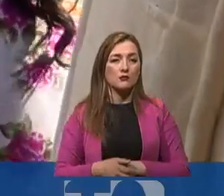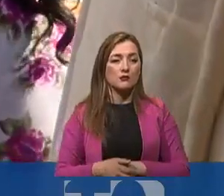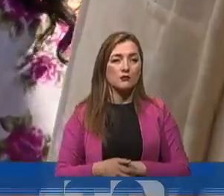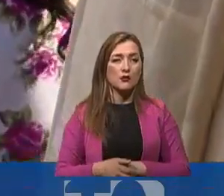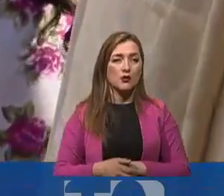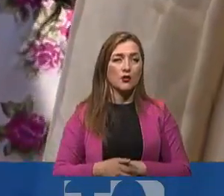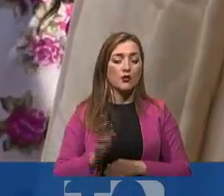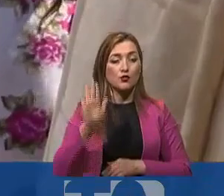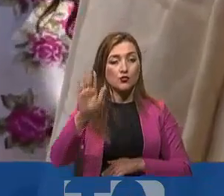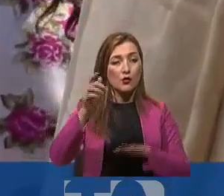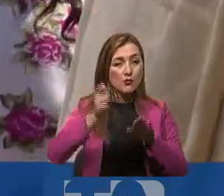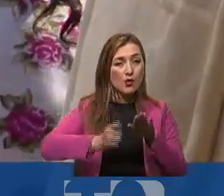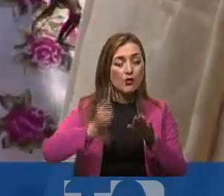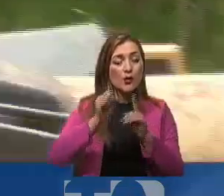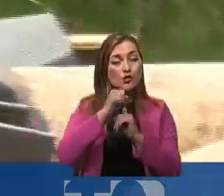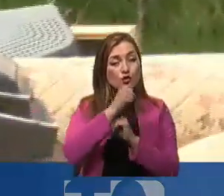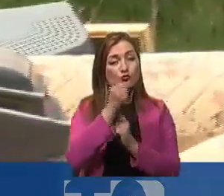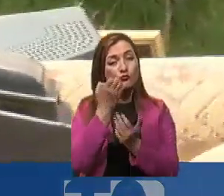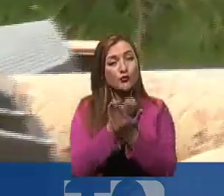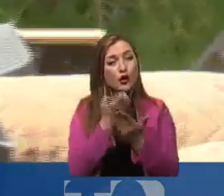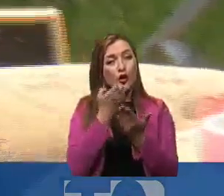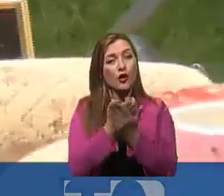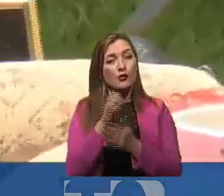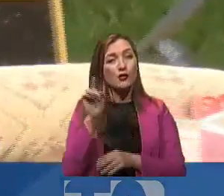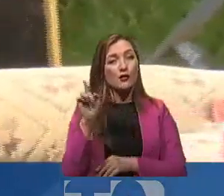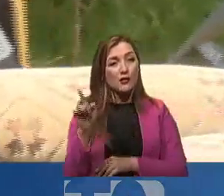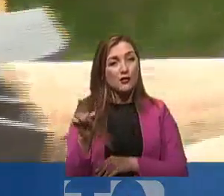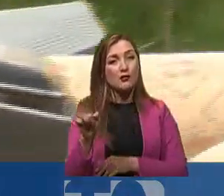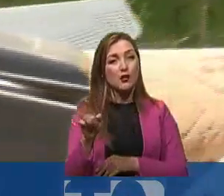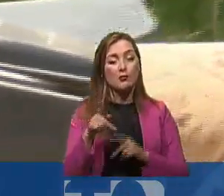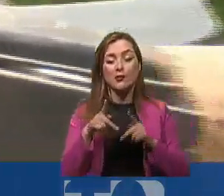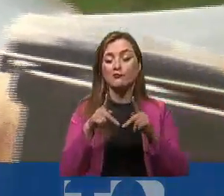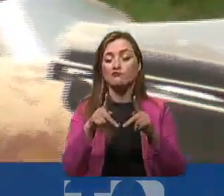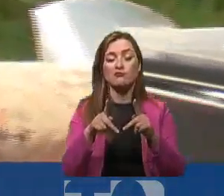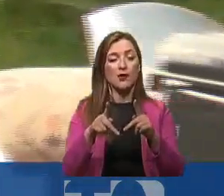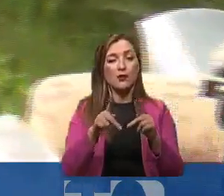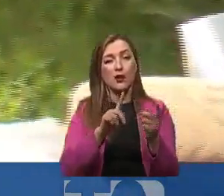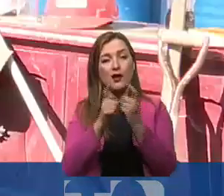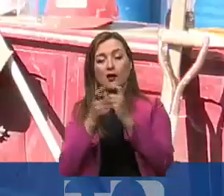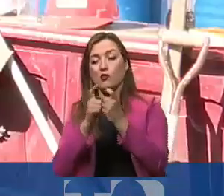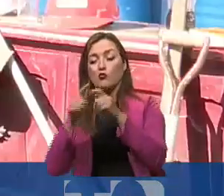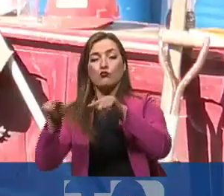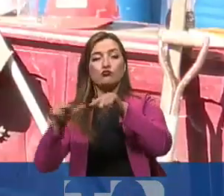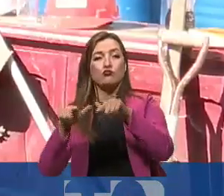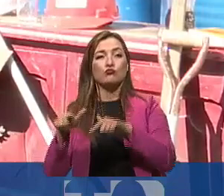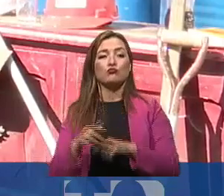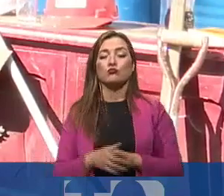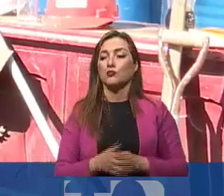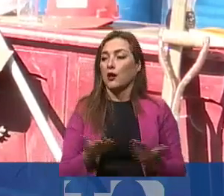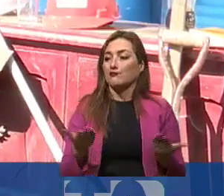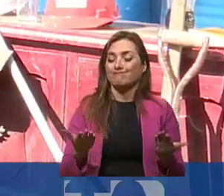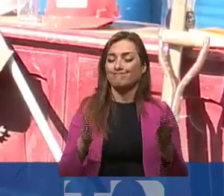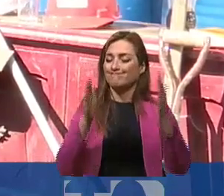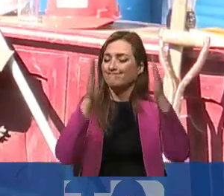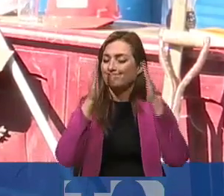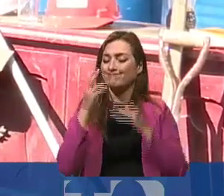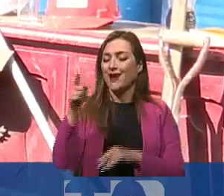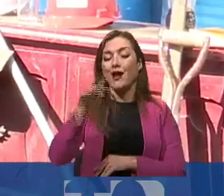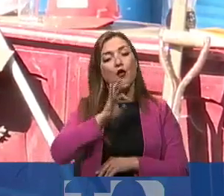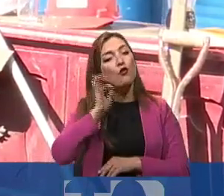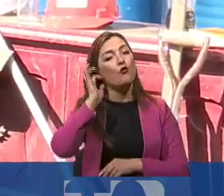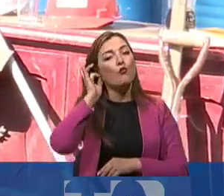Su abogado afirma que la situación económica de su defendida no le permitía reubicarse. Hay que tomar en cuenta de